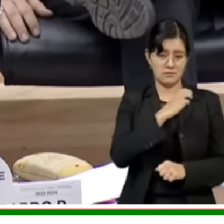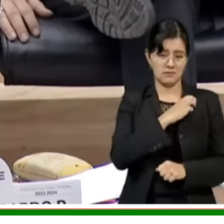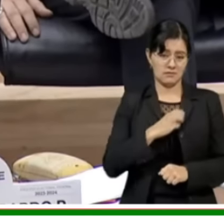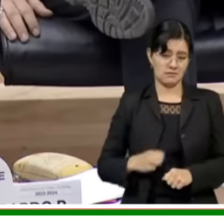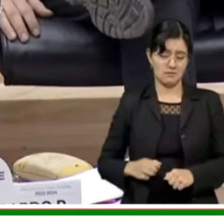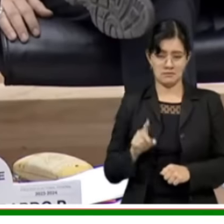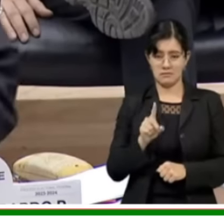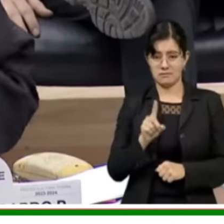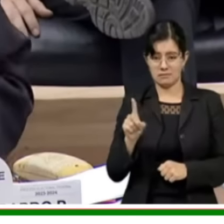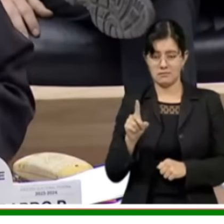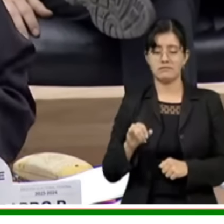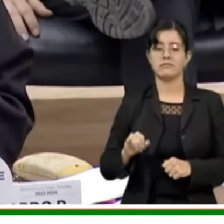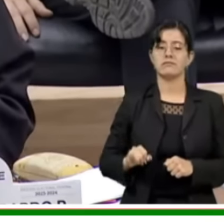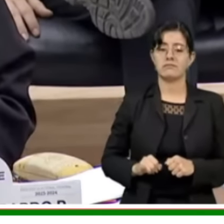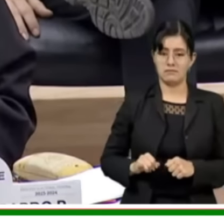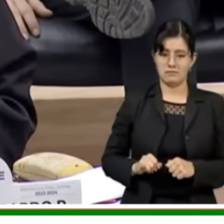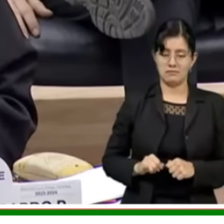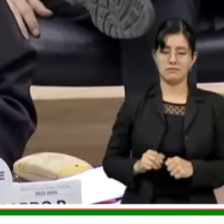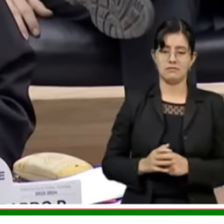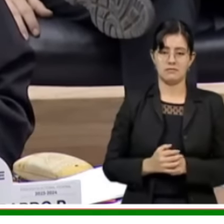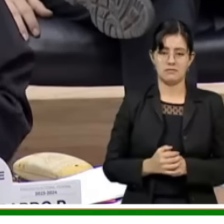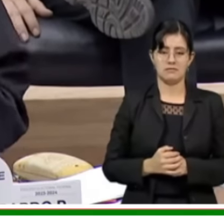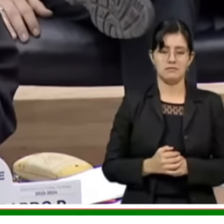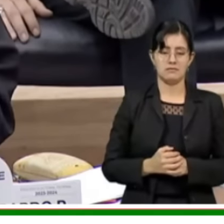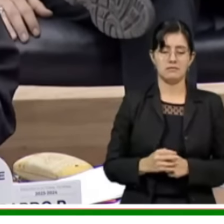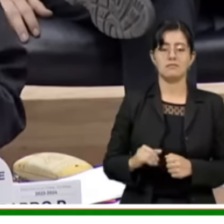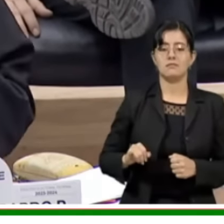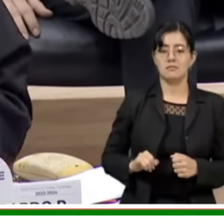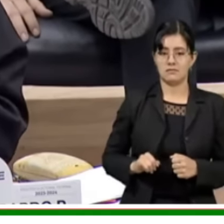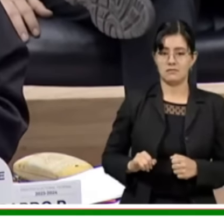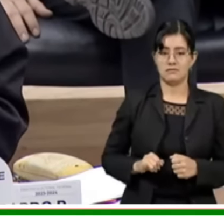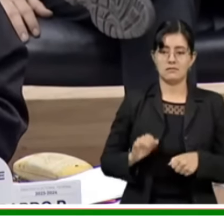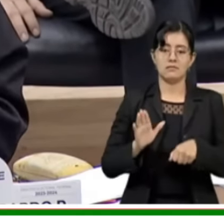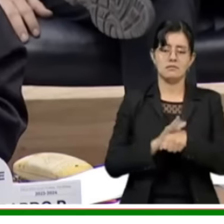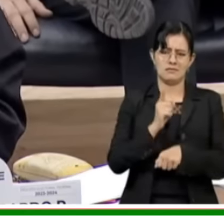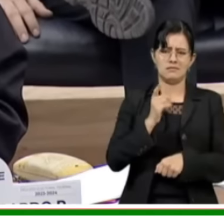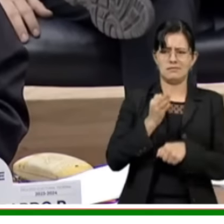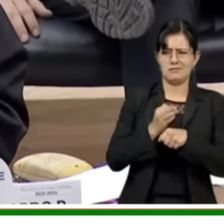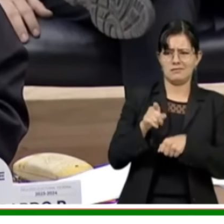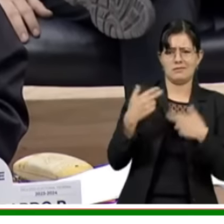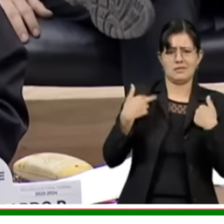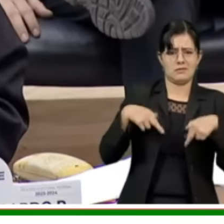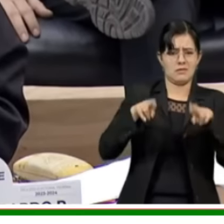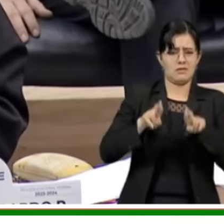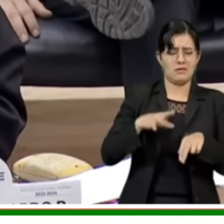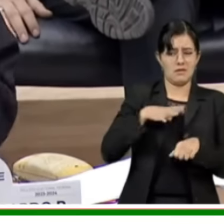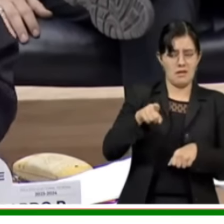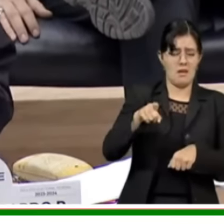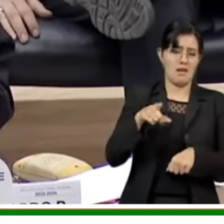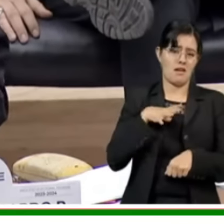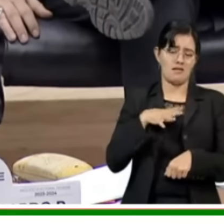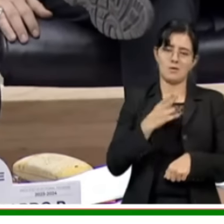derecha interesante interesante porque aquí está su representación que no sirve para nada